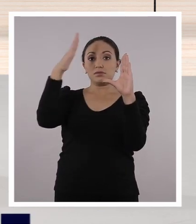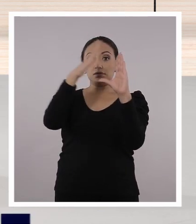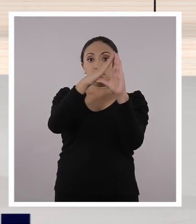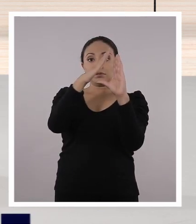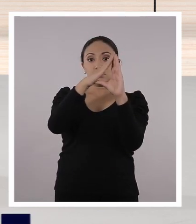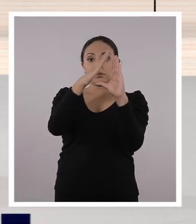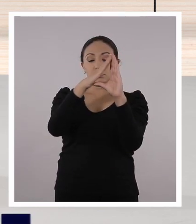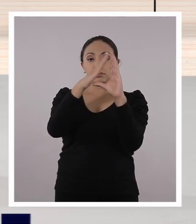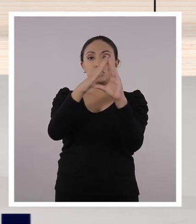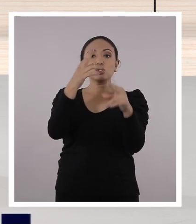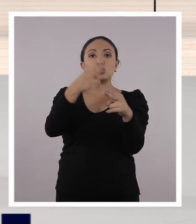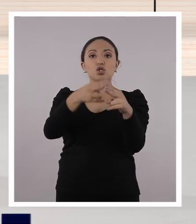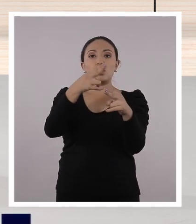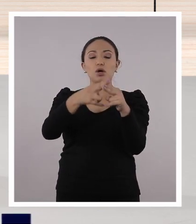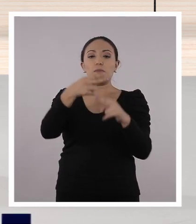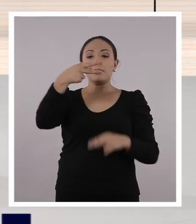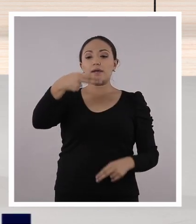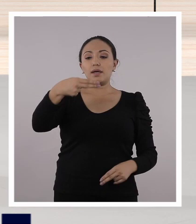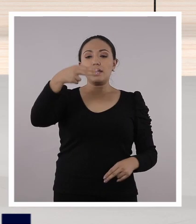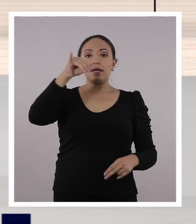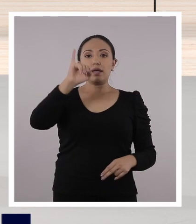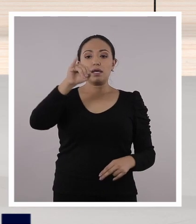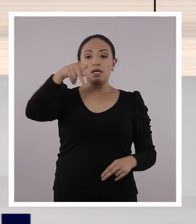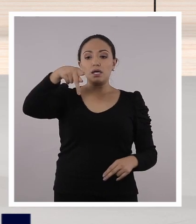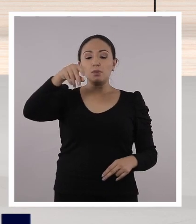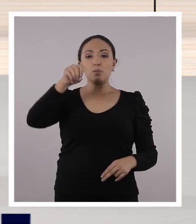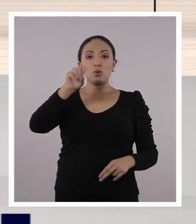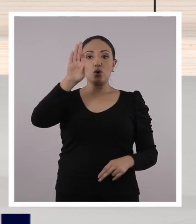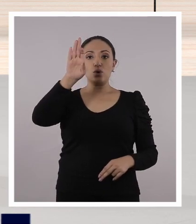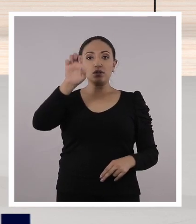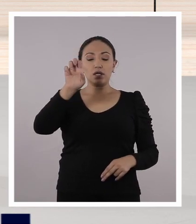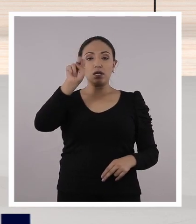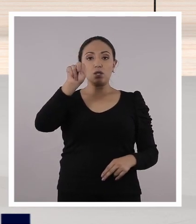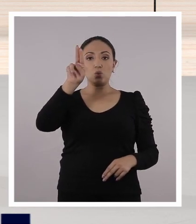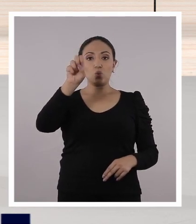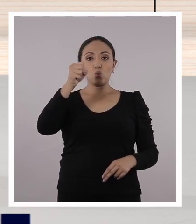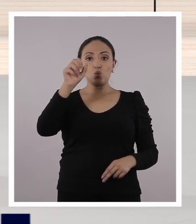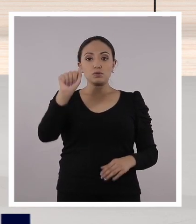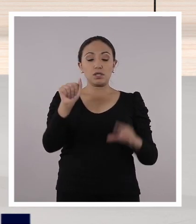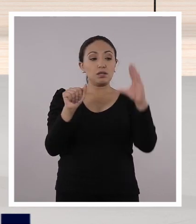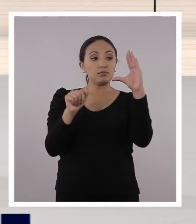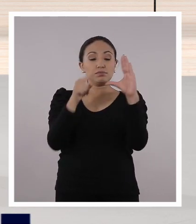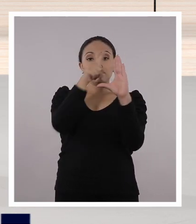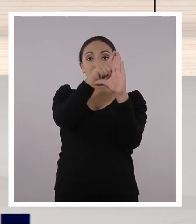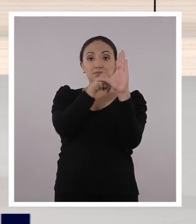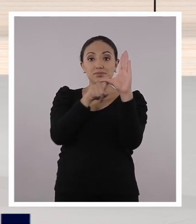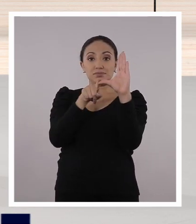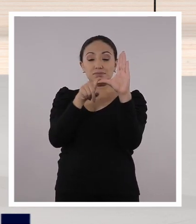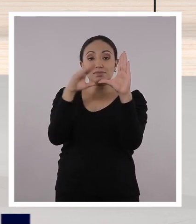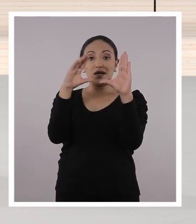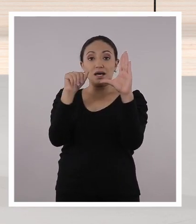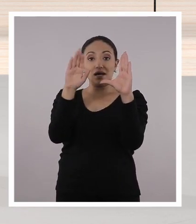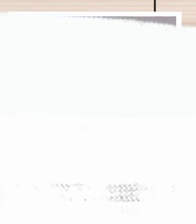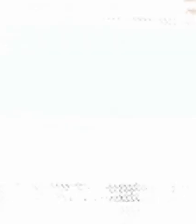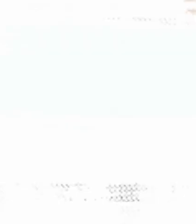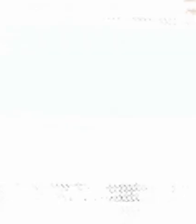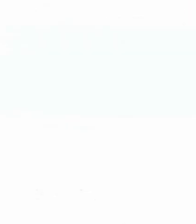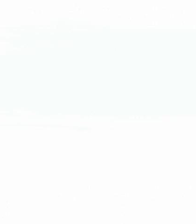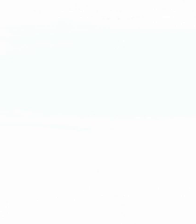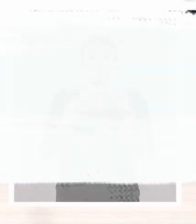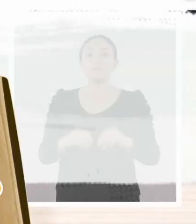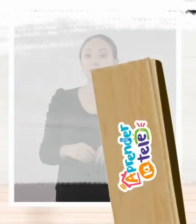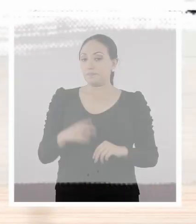ángulo recto se llame hipotenusa y es el lado más largo. Y los otros dos lados se llaman catetos. Vamos a dibujarlo.